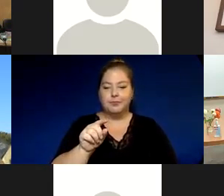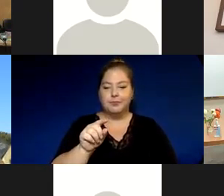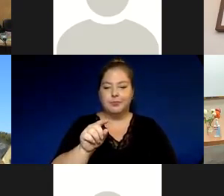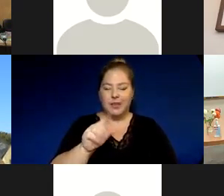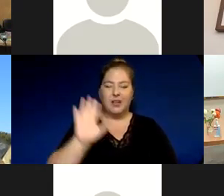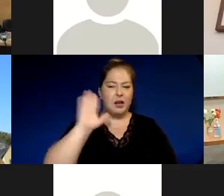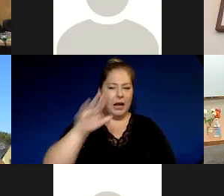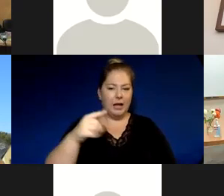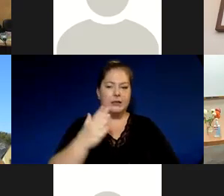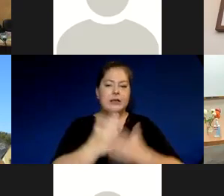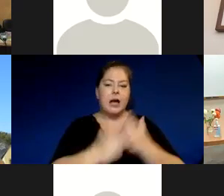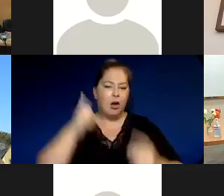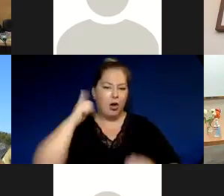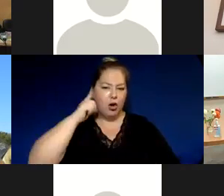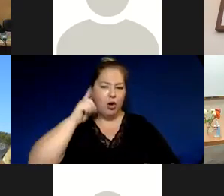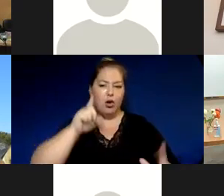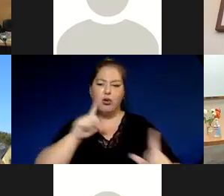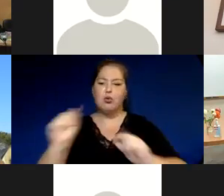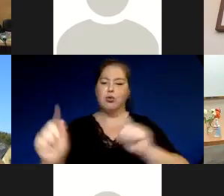habido llamaradas